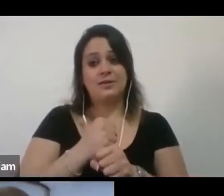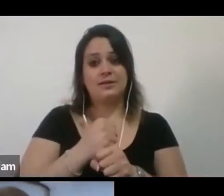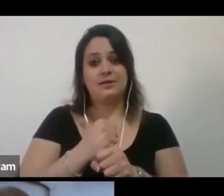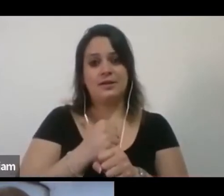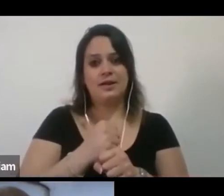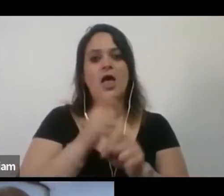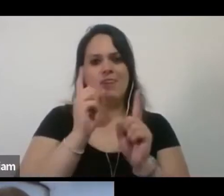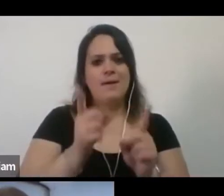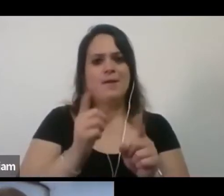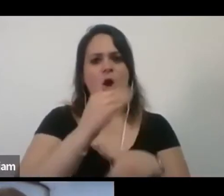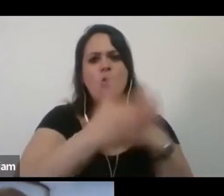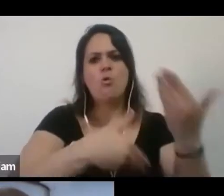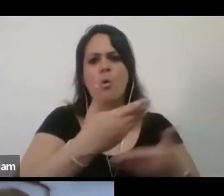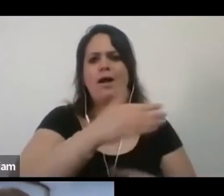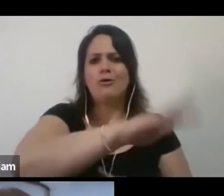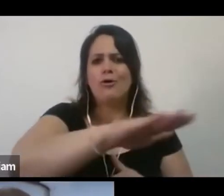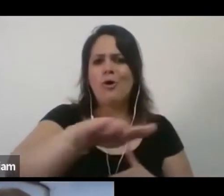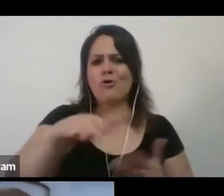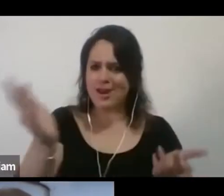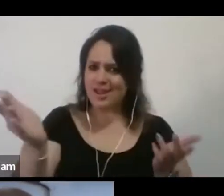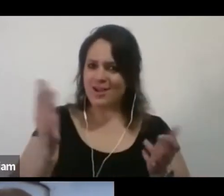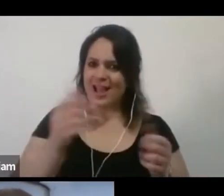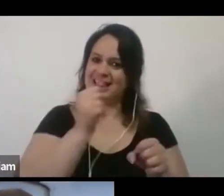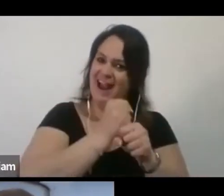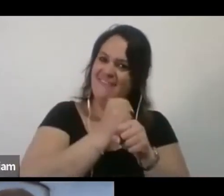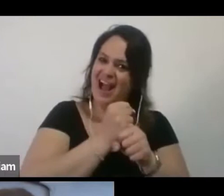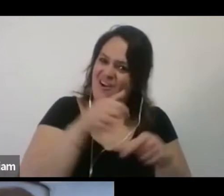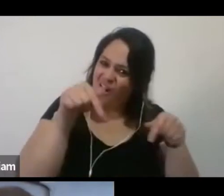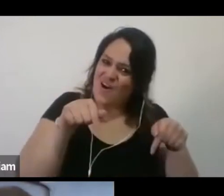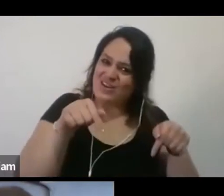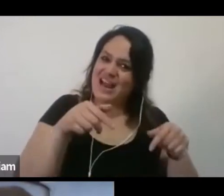momento jugando con niños, porque ese es mi trabajo hoy,